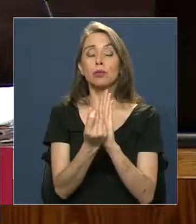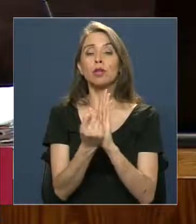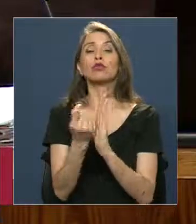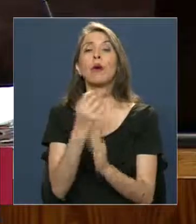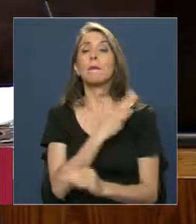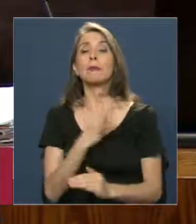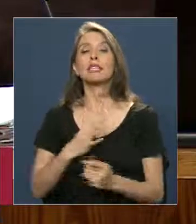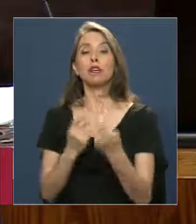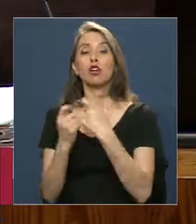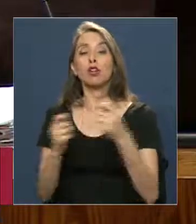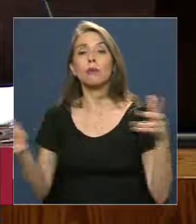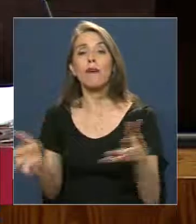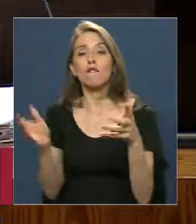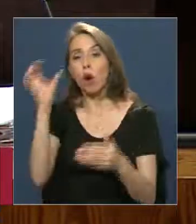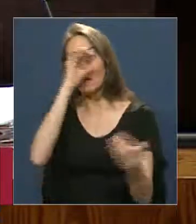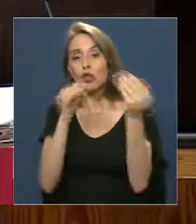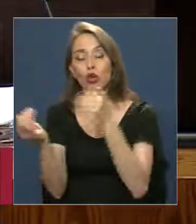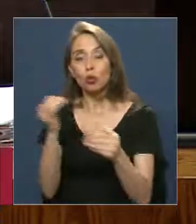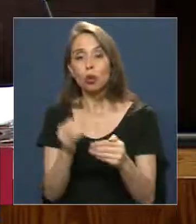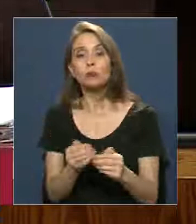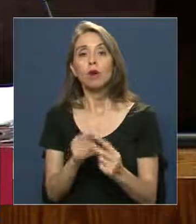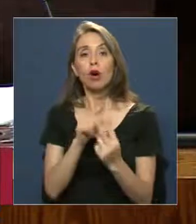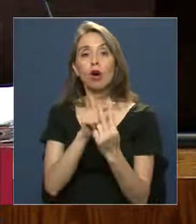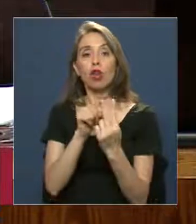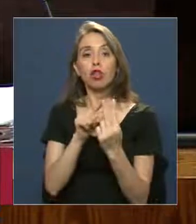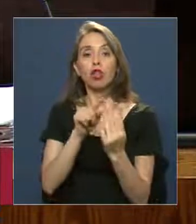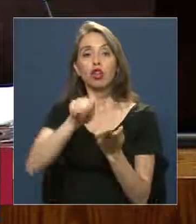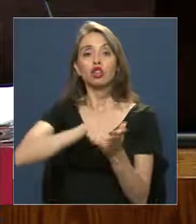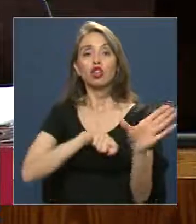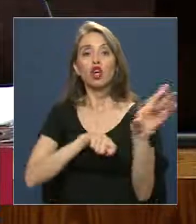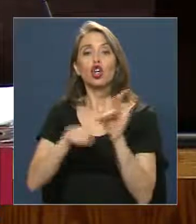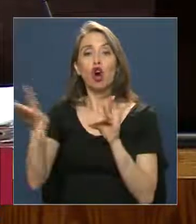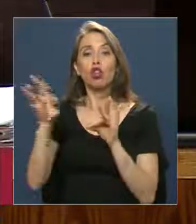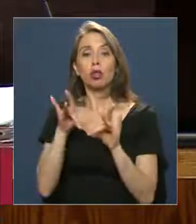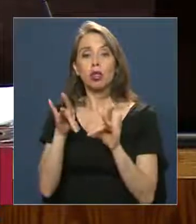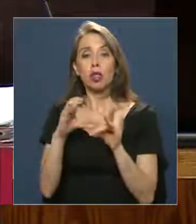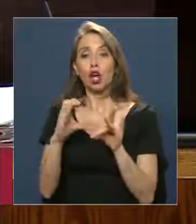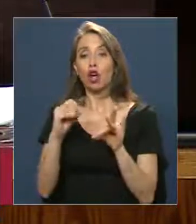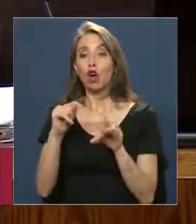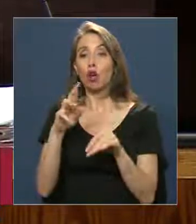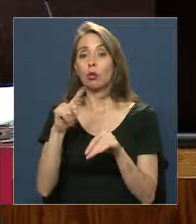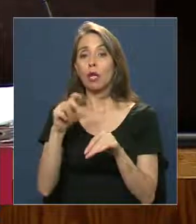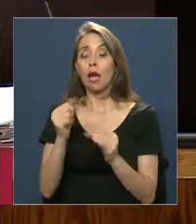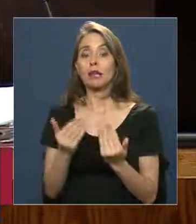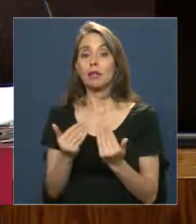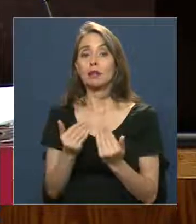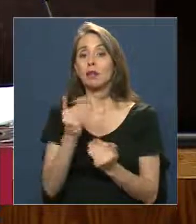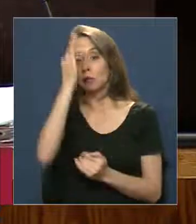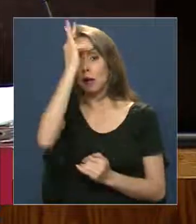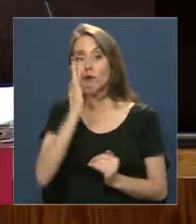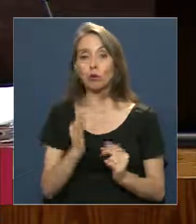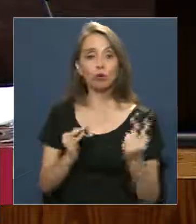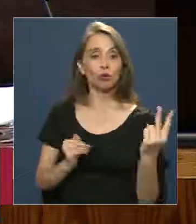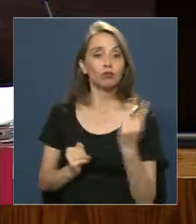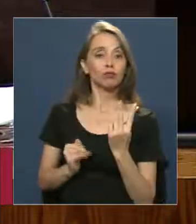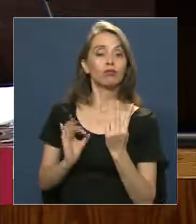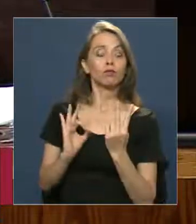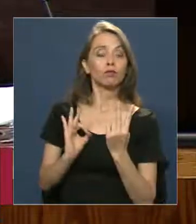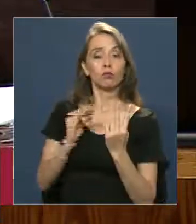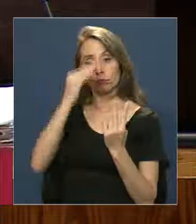Turismo respecto a dos contratas que se hacen necesarias para que tener las personas adecuadas en el